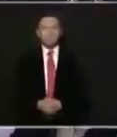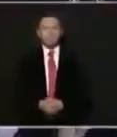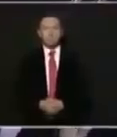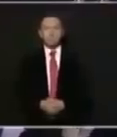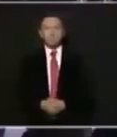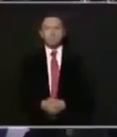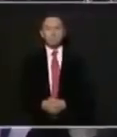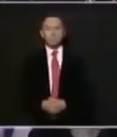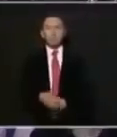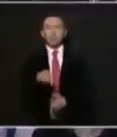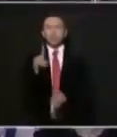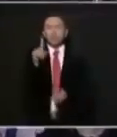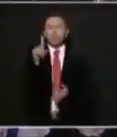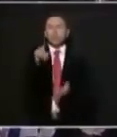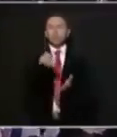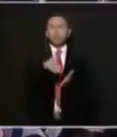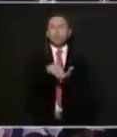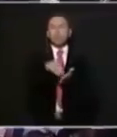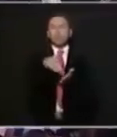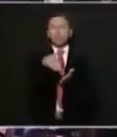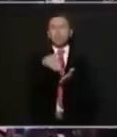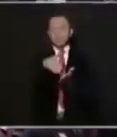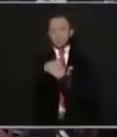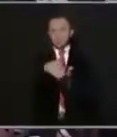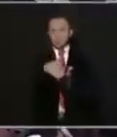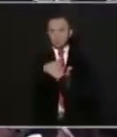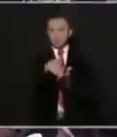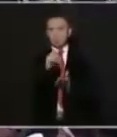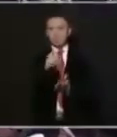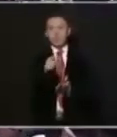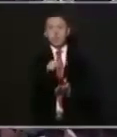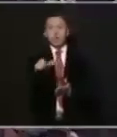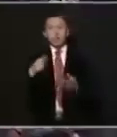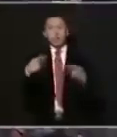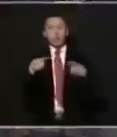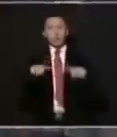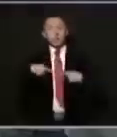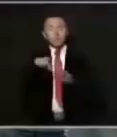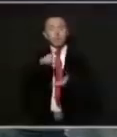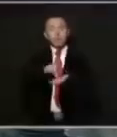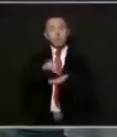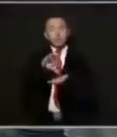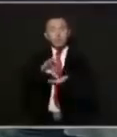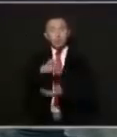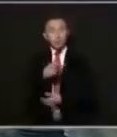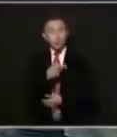Un millón de discapacitados pobres,